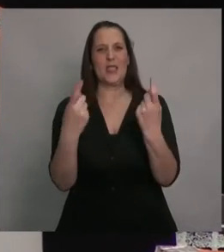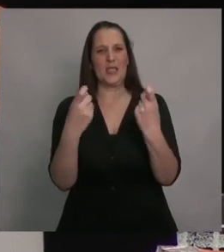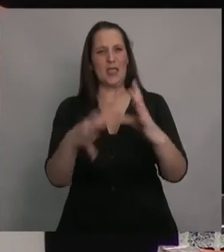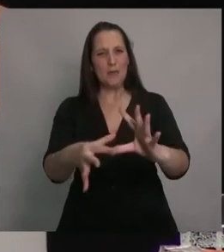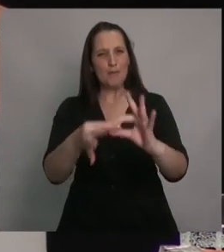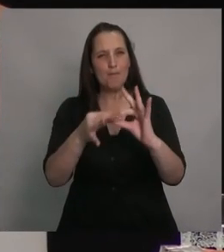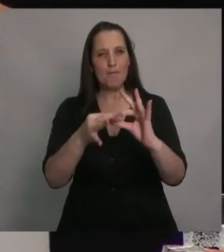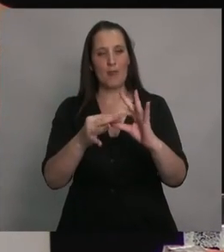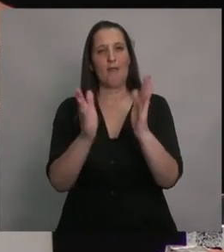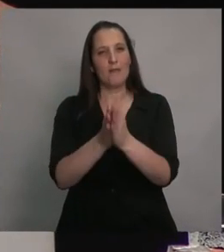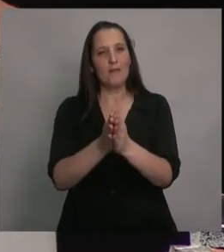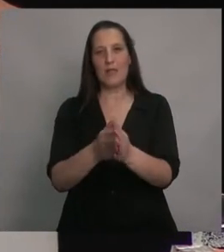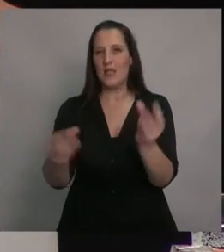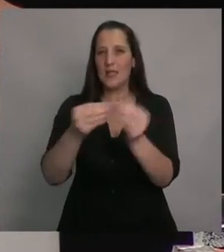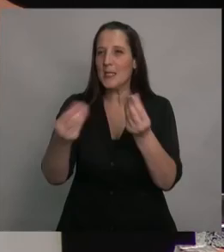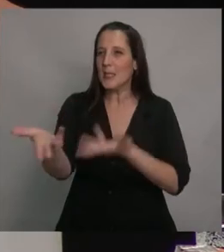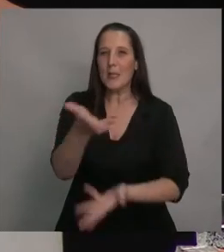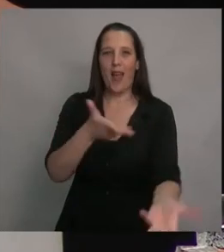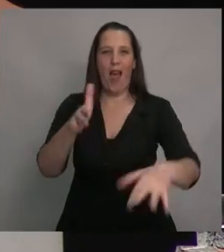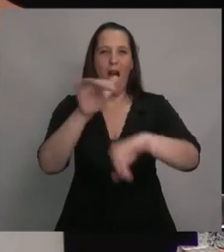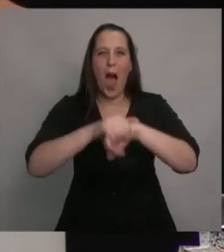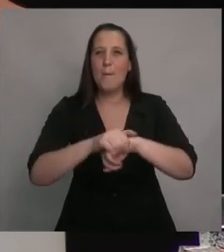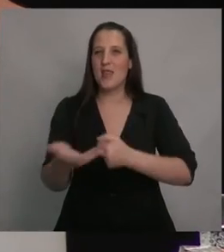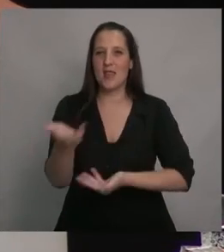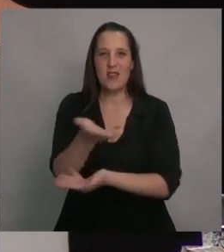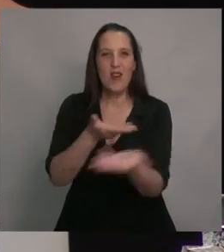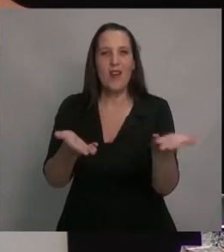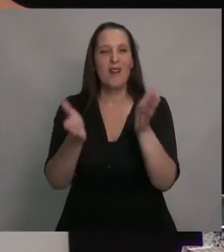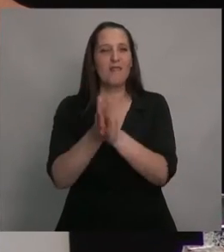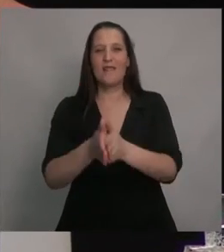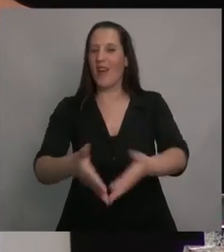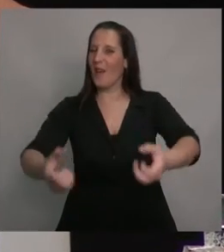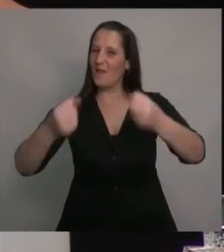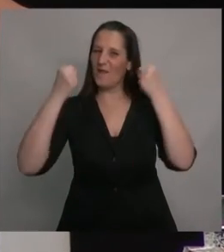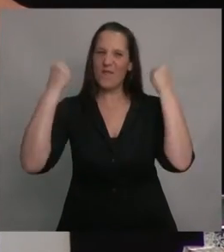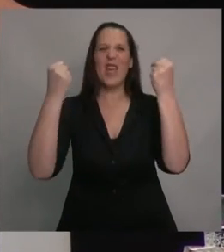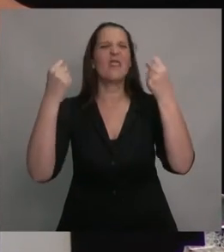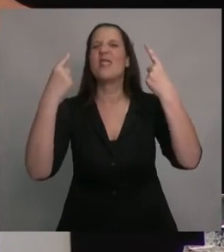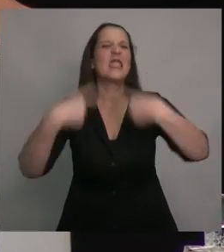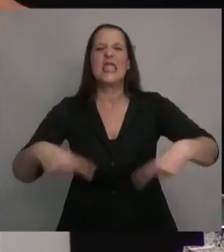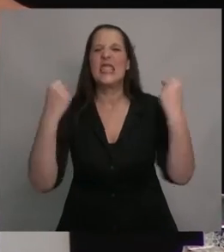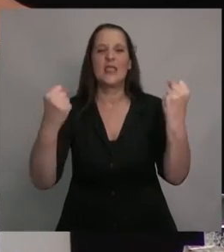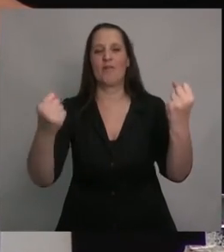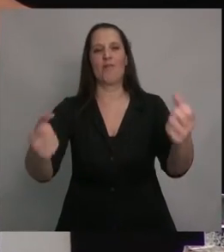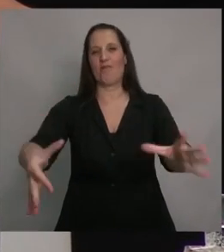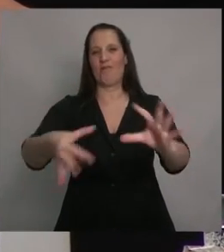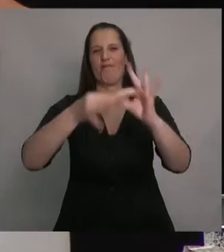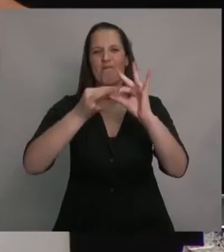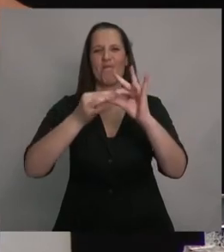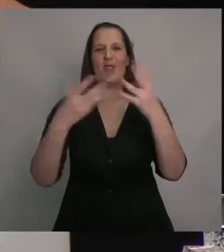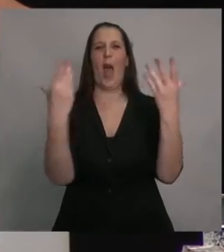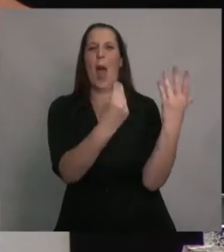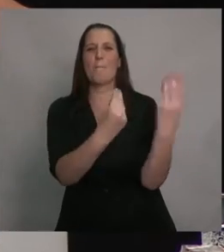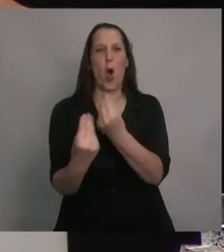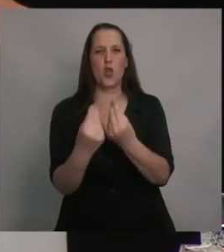tanto, colegas, amigas y amigos, ¡que viva la solidaridad de todos